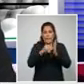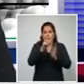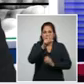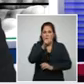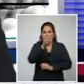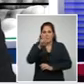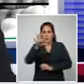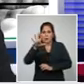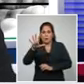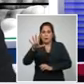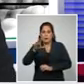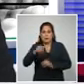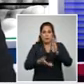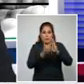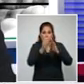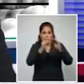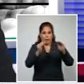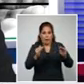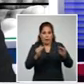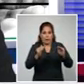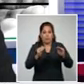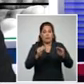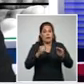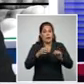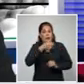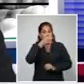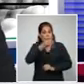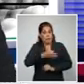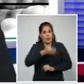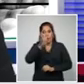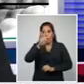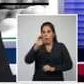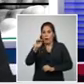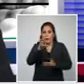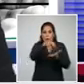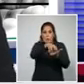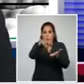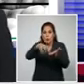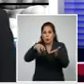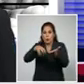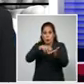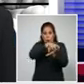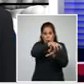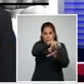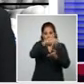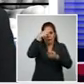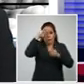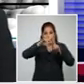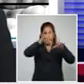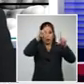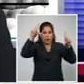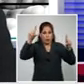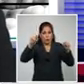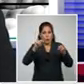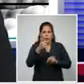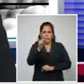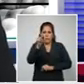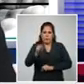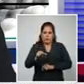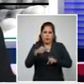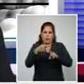1.157 altas clínicas y se reportan 40 eventos activos en todo el territorio nacional. Vamos a